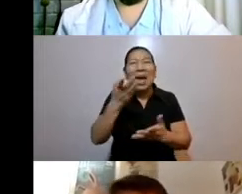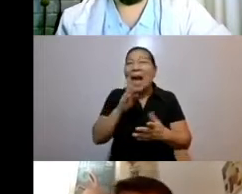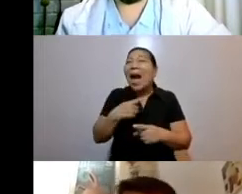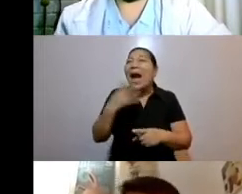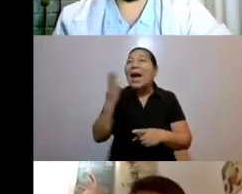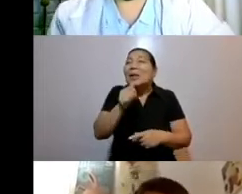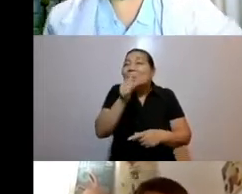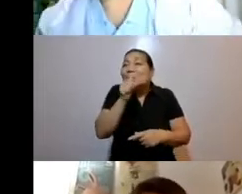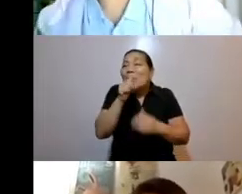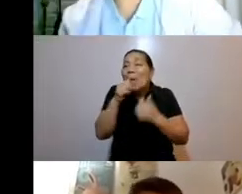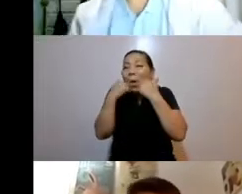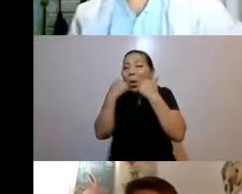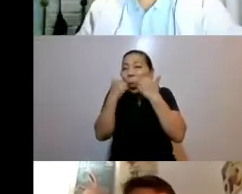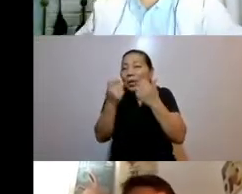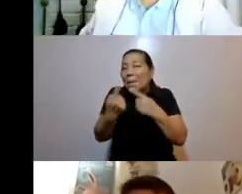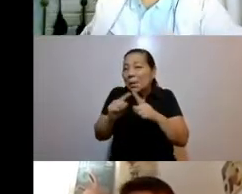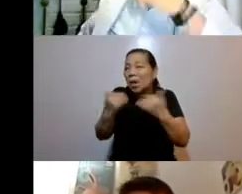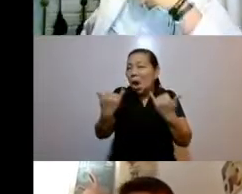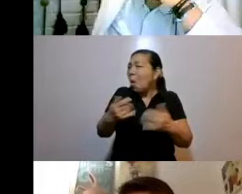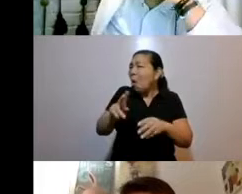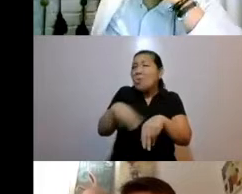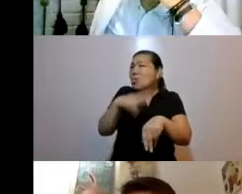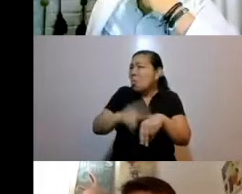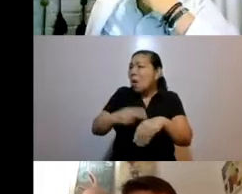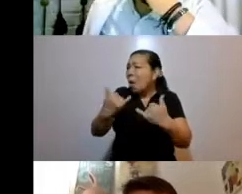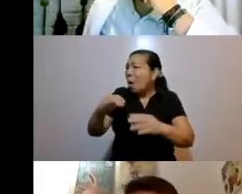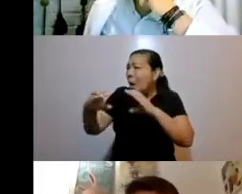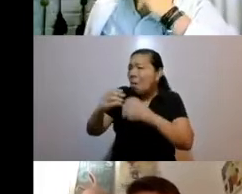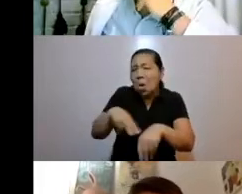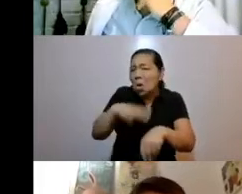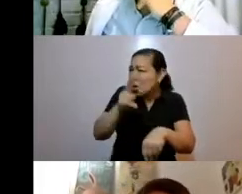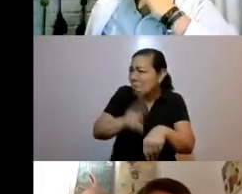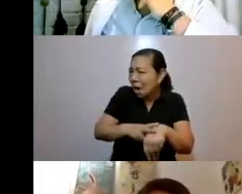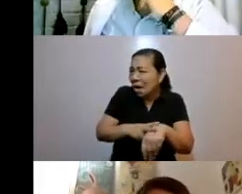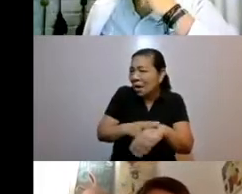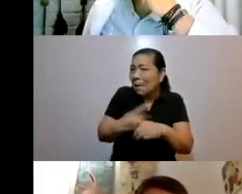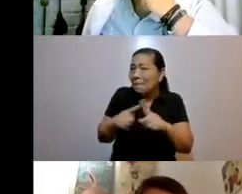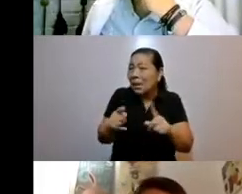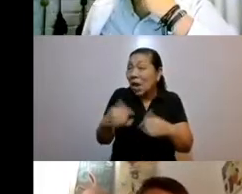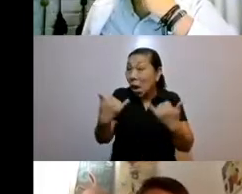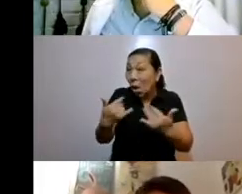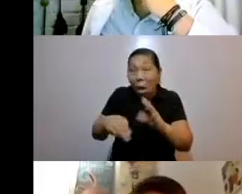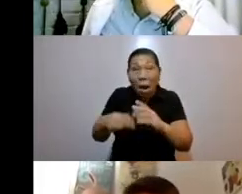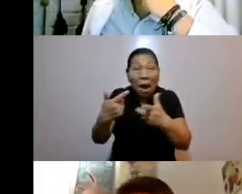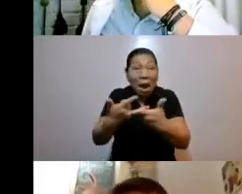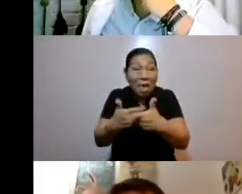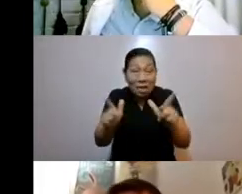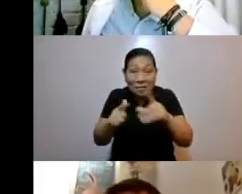íntimo, ahora es algo más rutinario. Entonces, creo yo que la salida del medicamento, que es